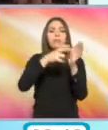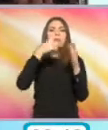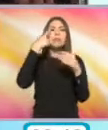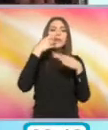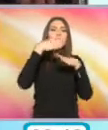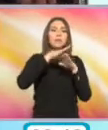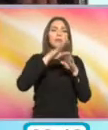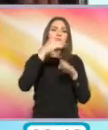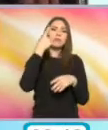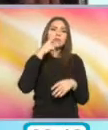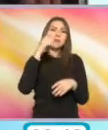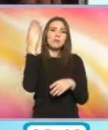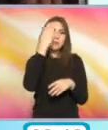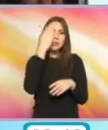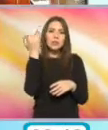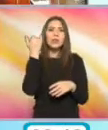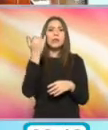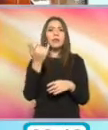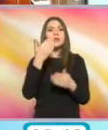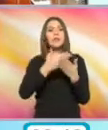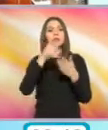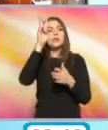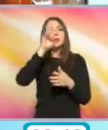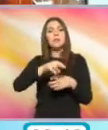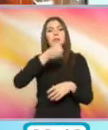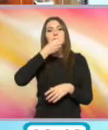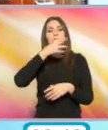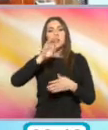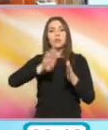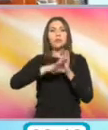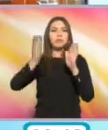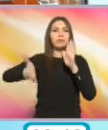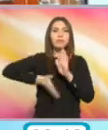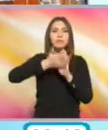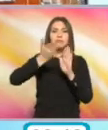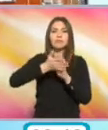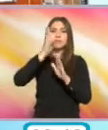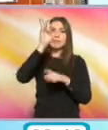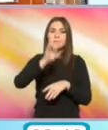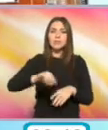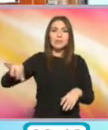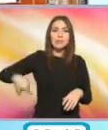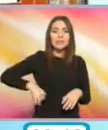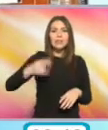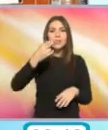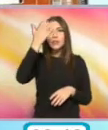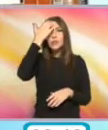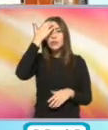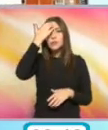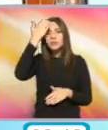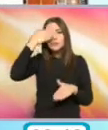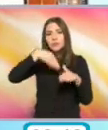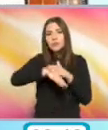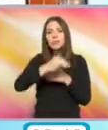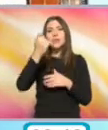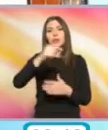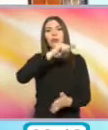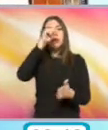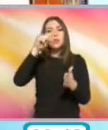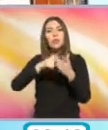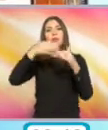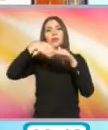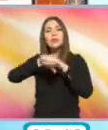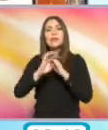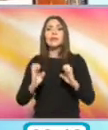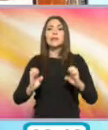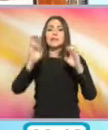repito, muchísima arquitectura de nivel, de calidad, realmente interesante que explorar, y casi todos los lugares van a ser adentro de edificios